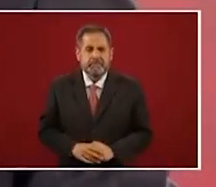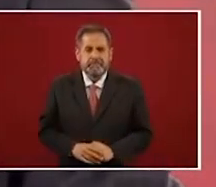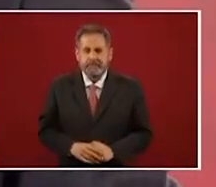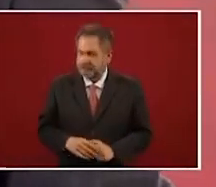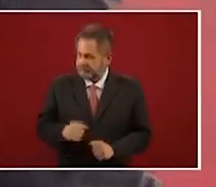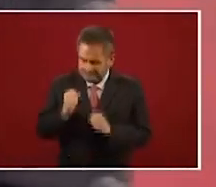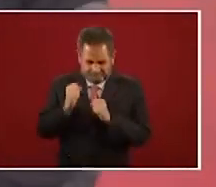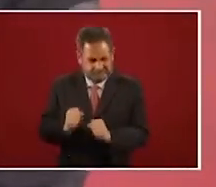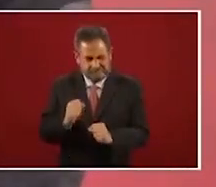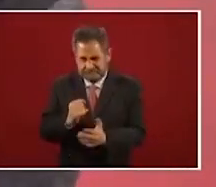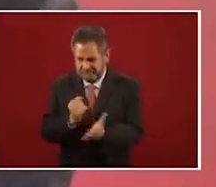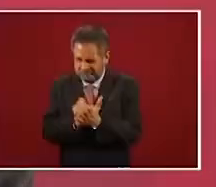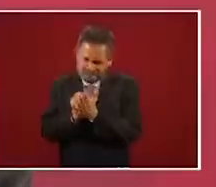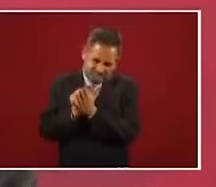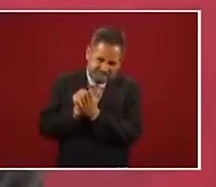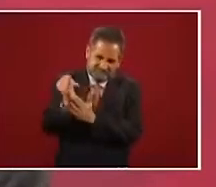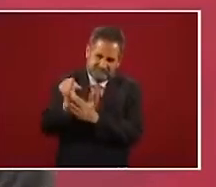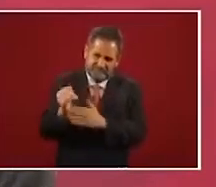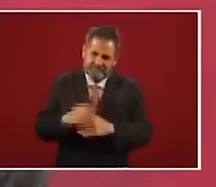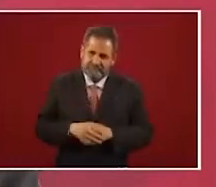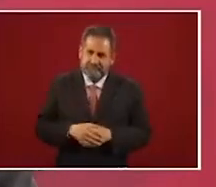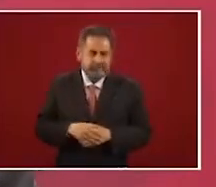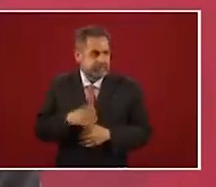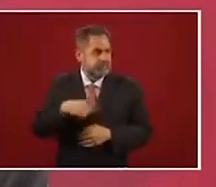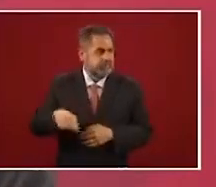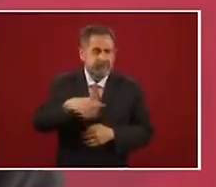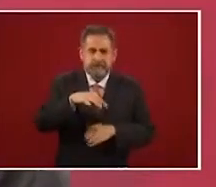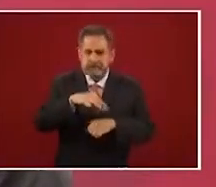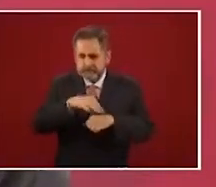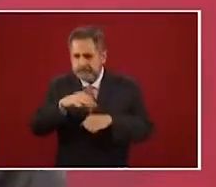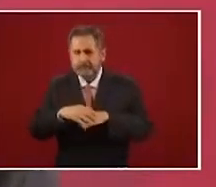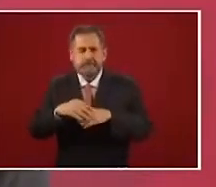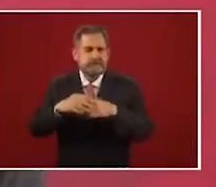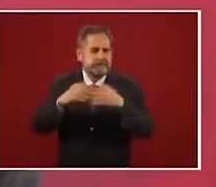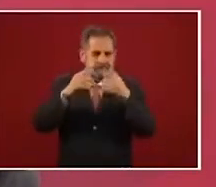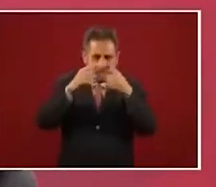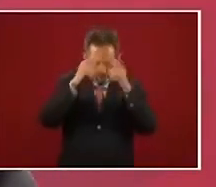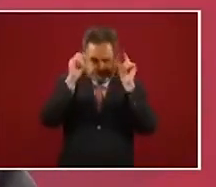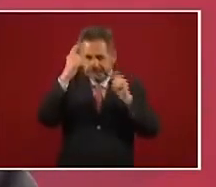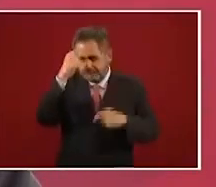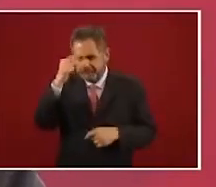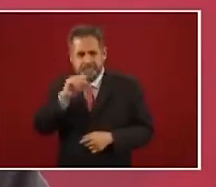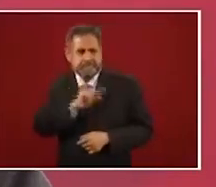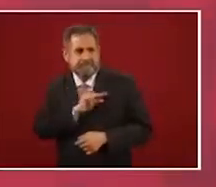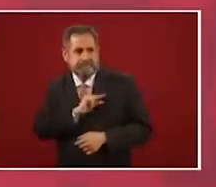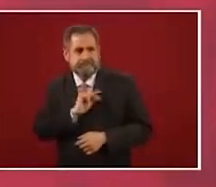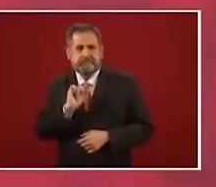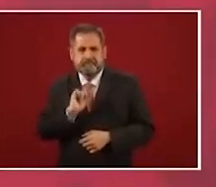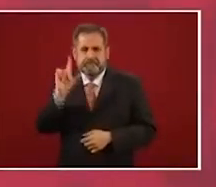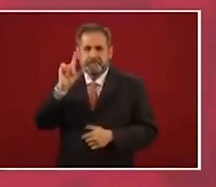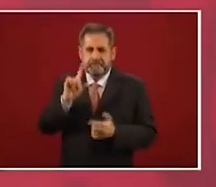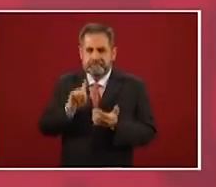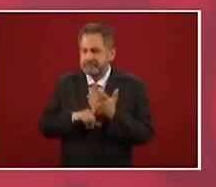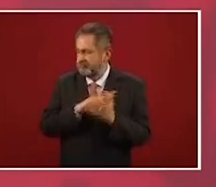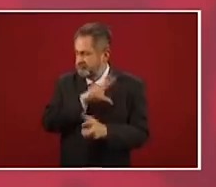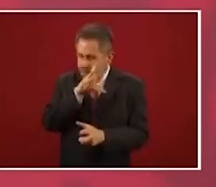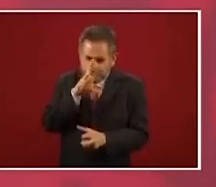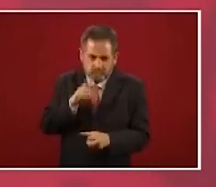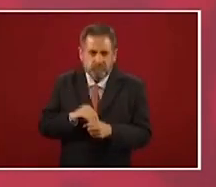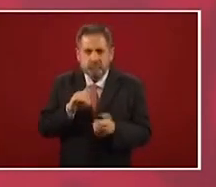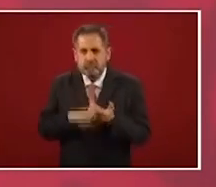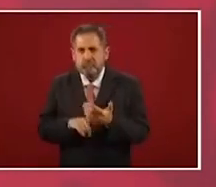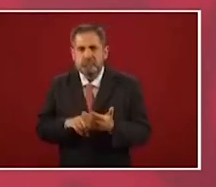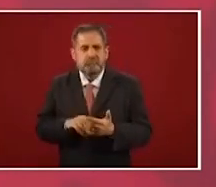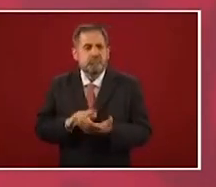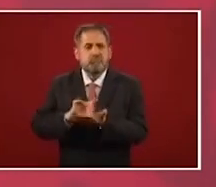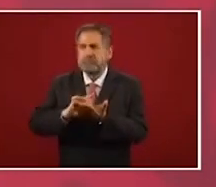Esto es que no falten los médicos, que no falten los especialistas, que no